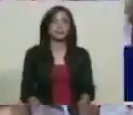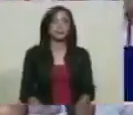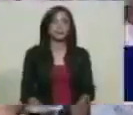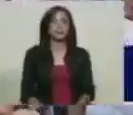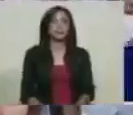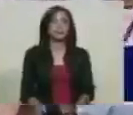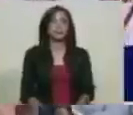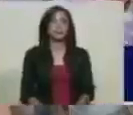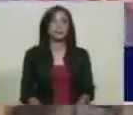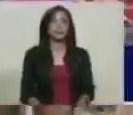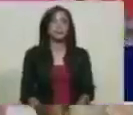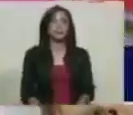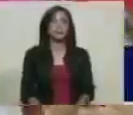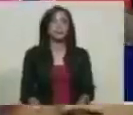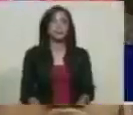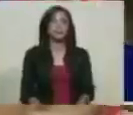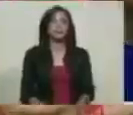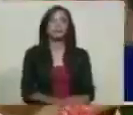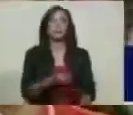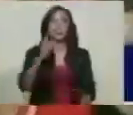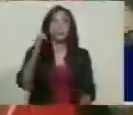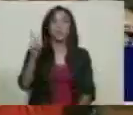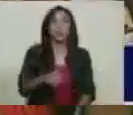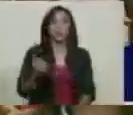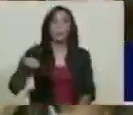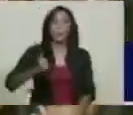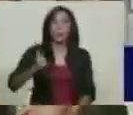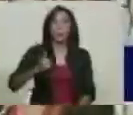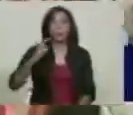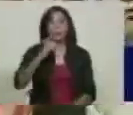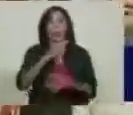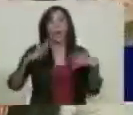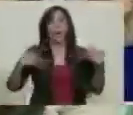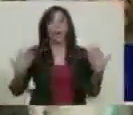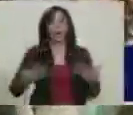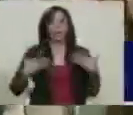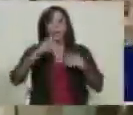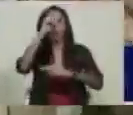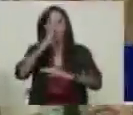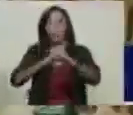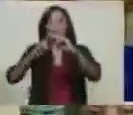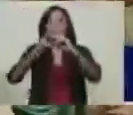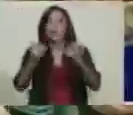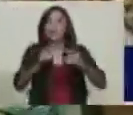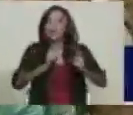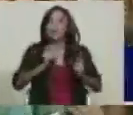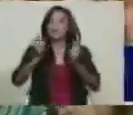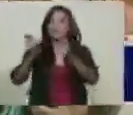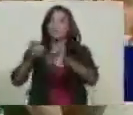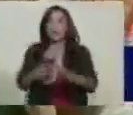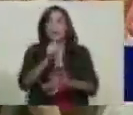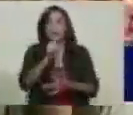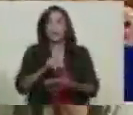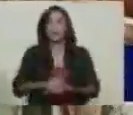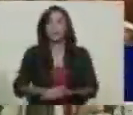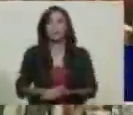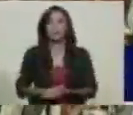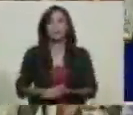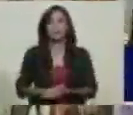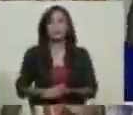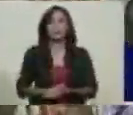Quiero aprovechar con esta alegría, con este ímpetu de dejar en la palabra a un